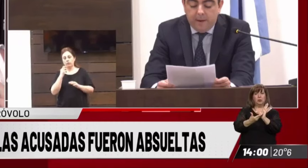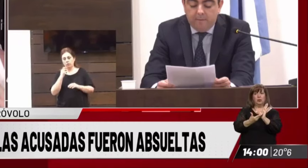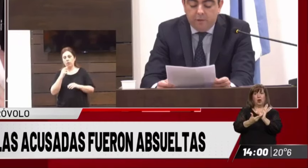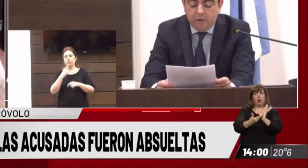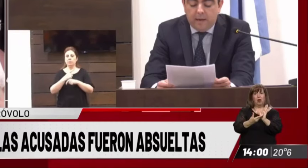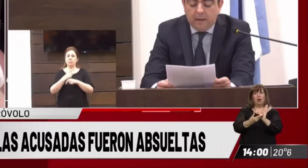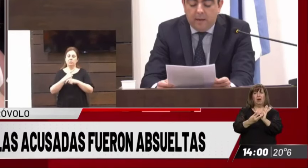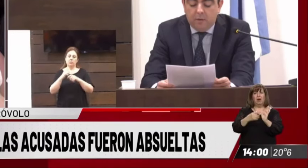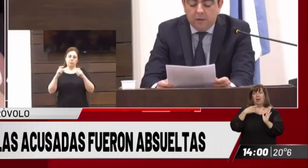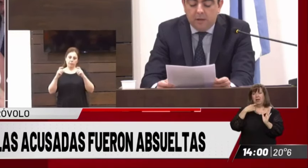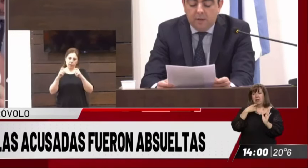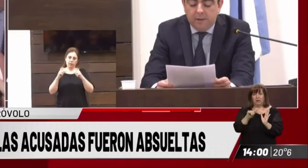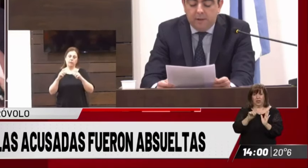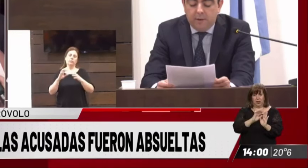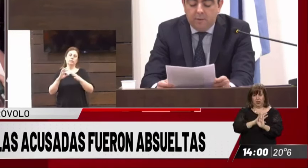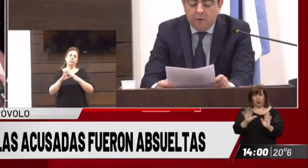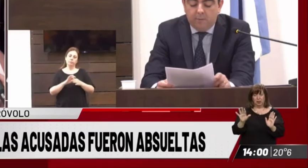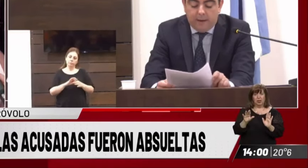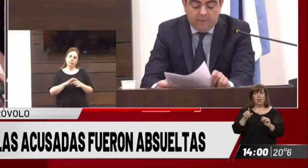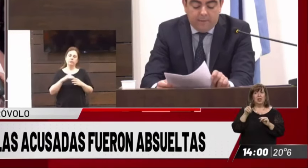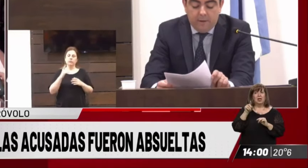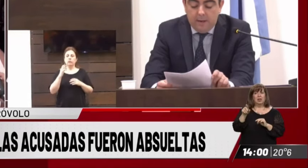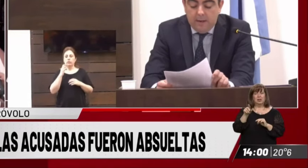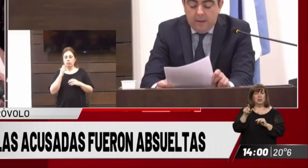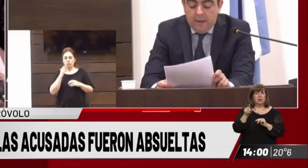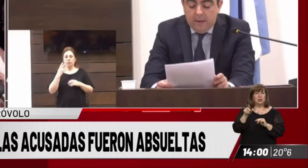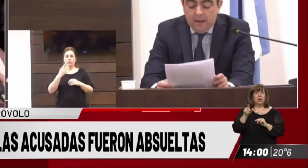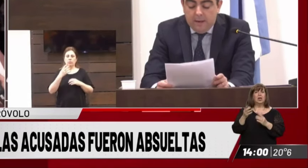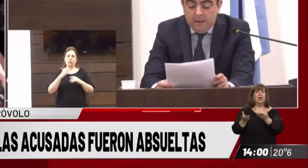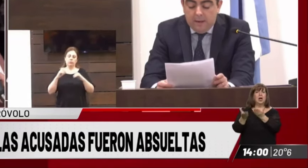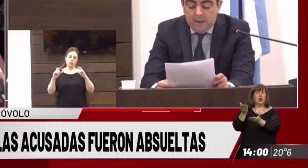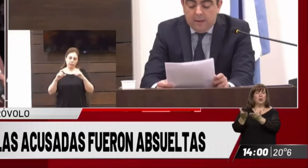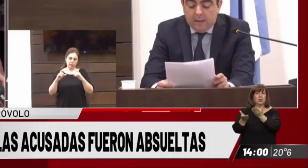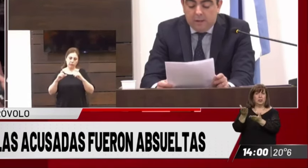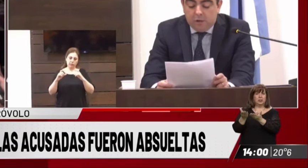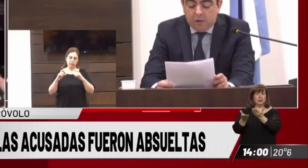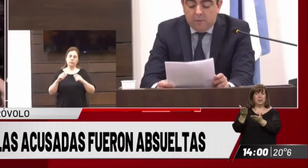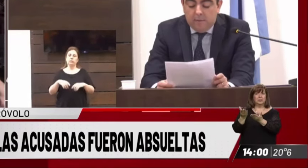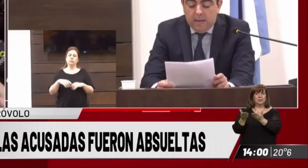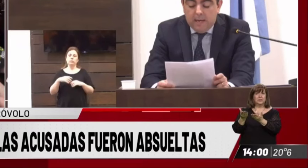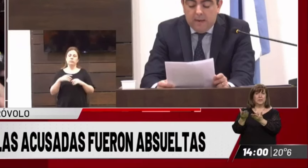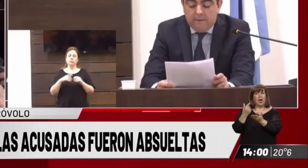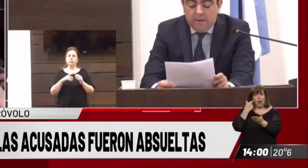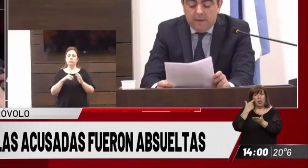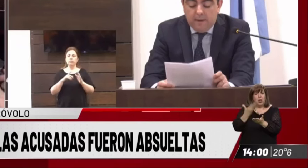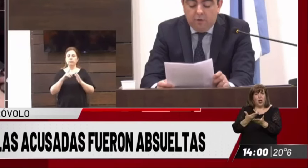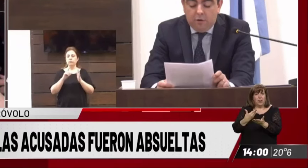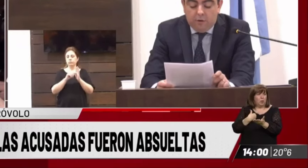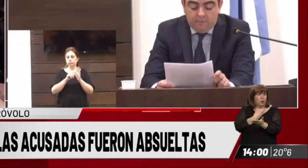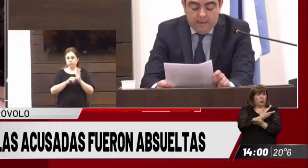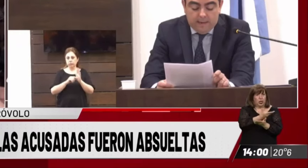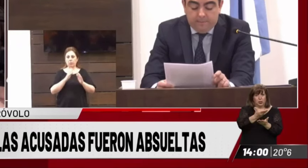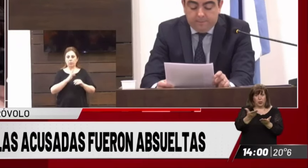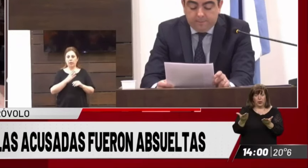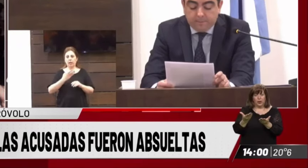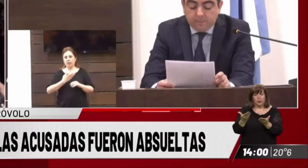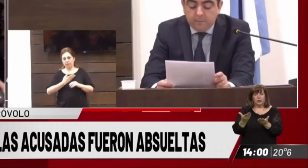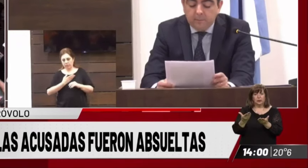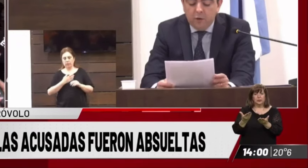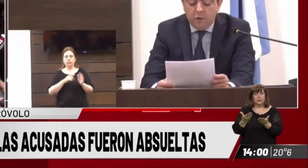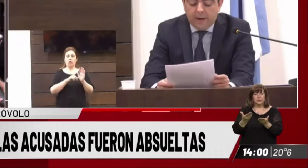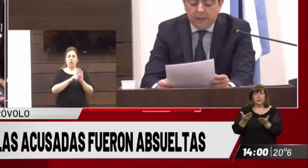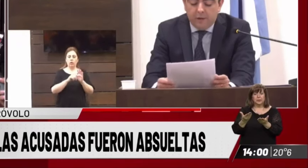faceta, la miseria que nos demostró ahora, no